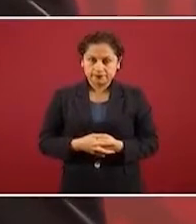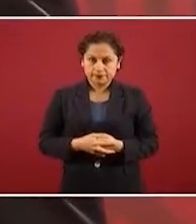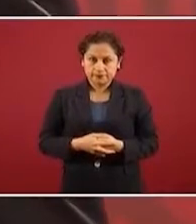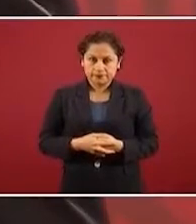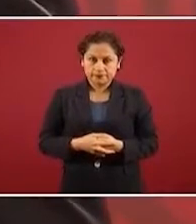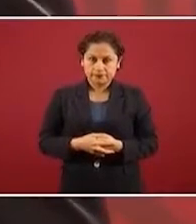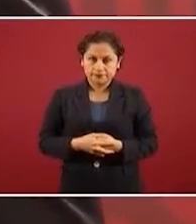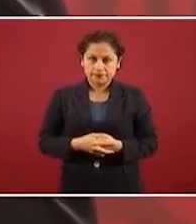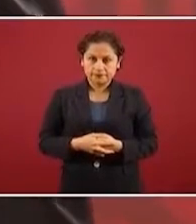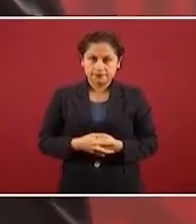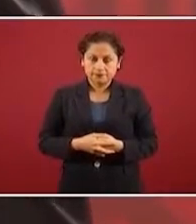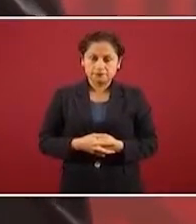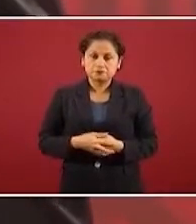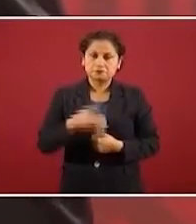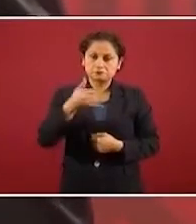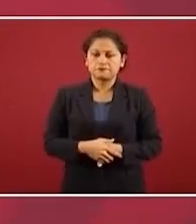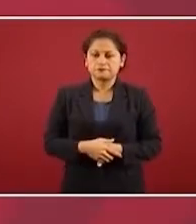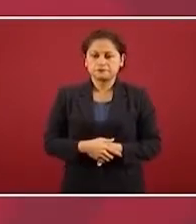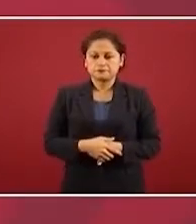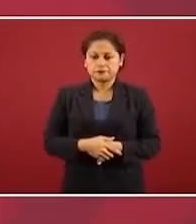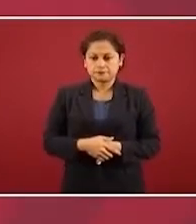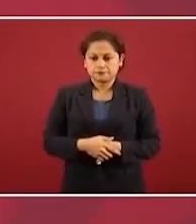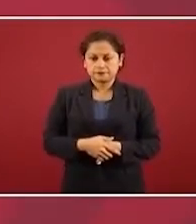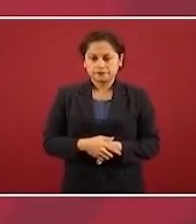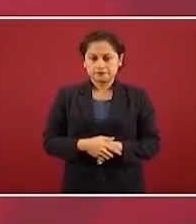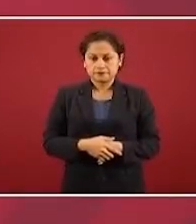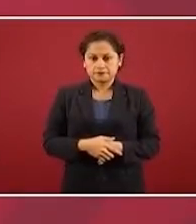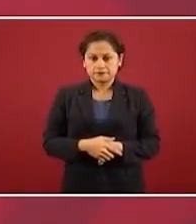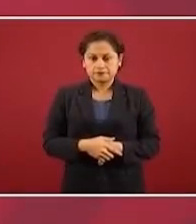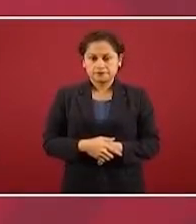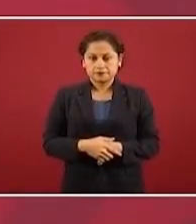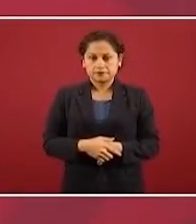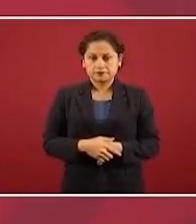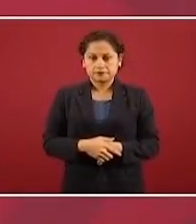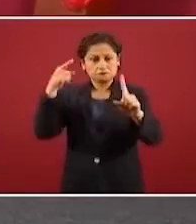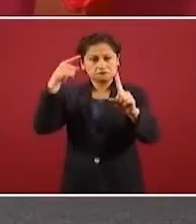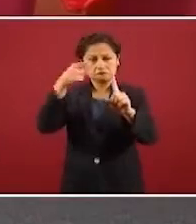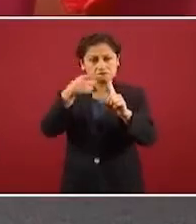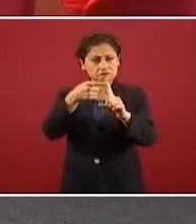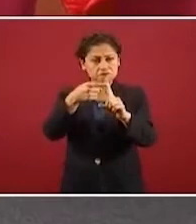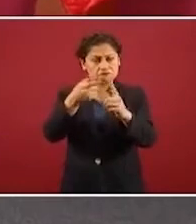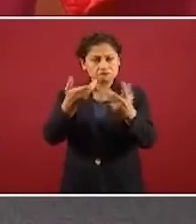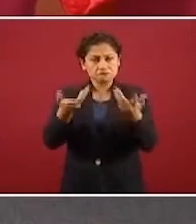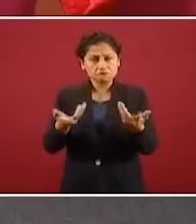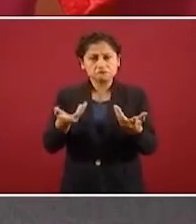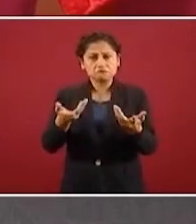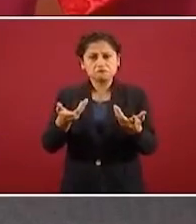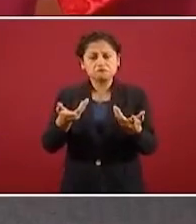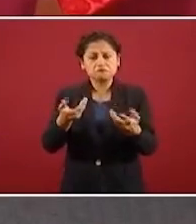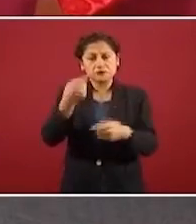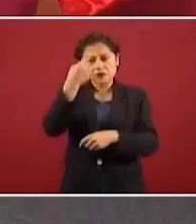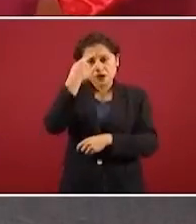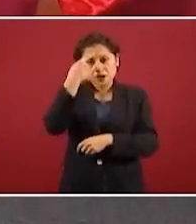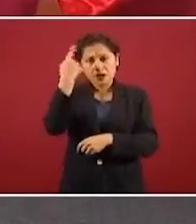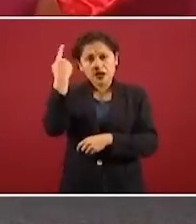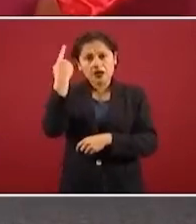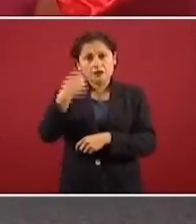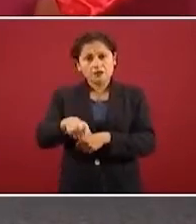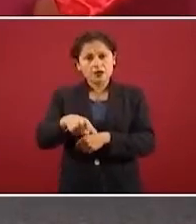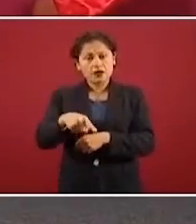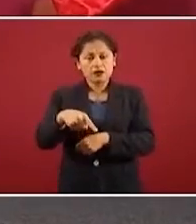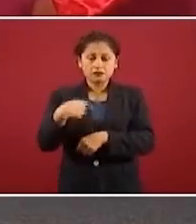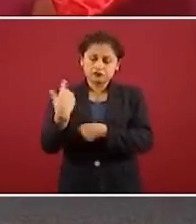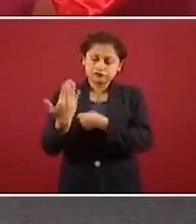continuar juntos con el propósito que se convierta en realidad